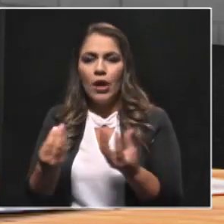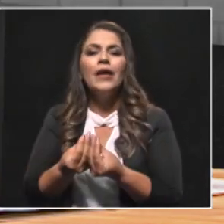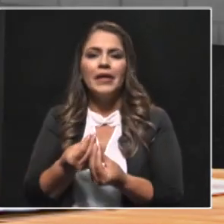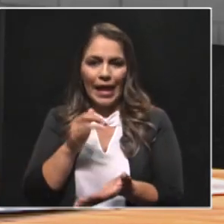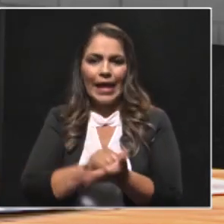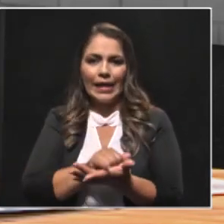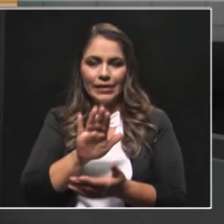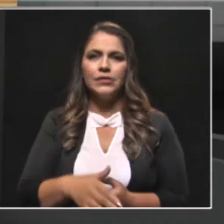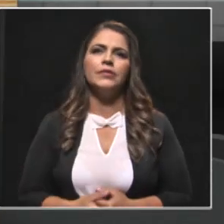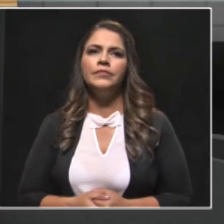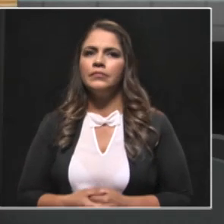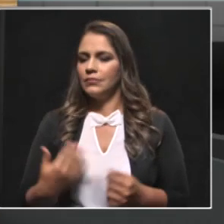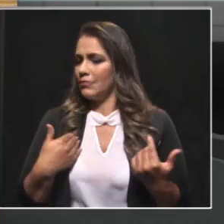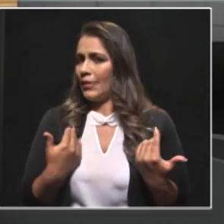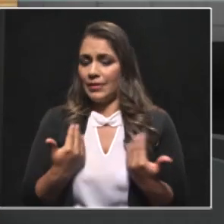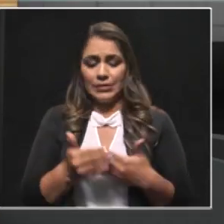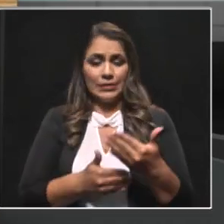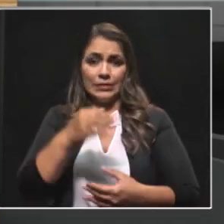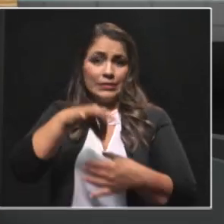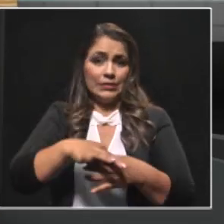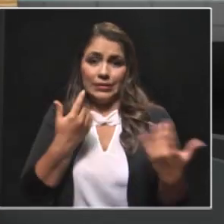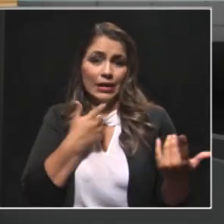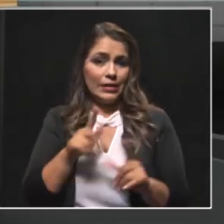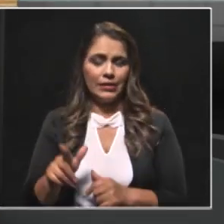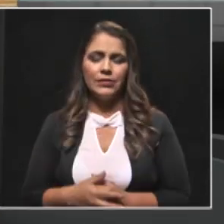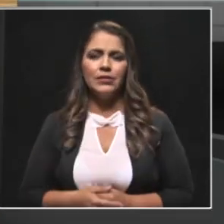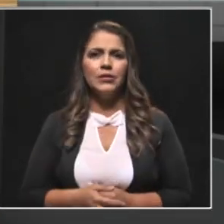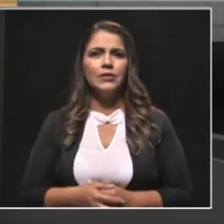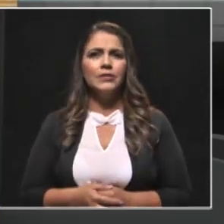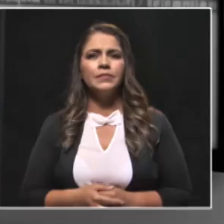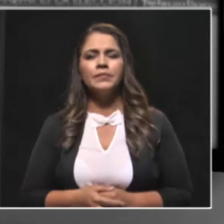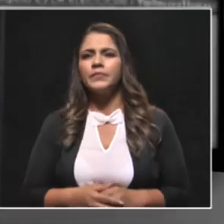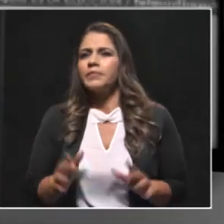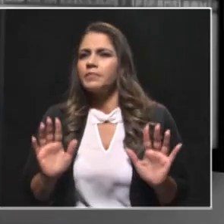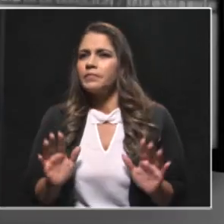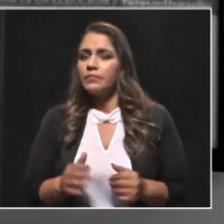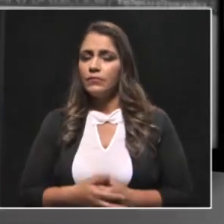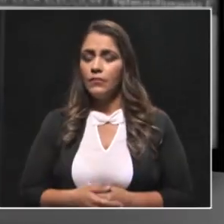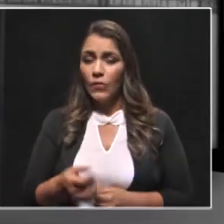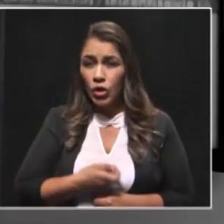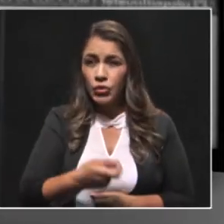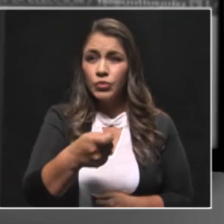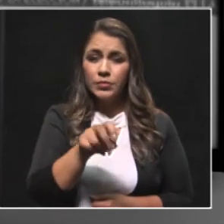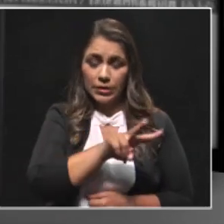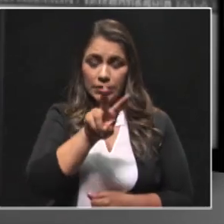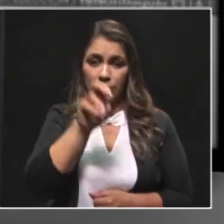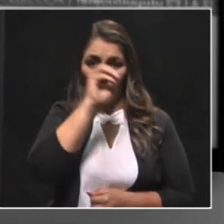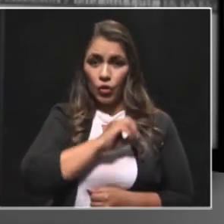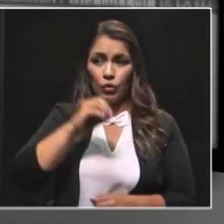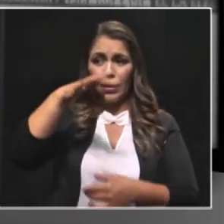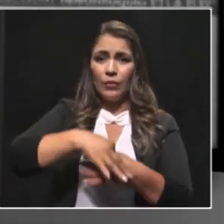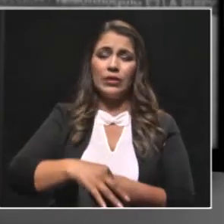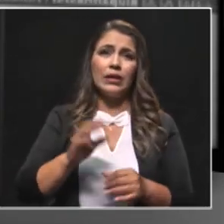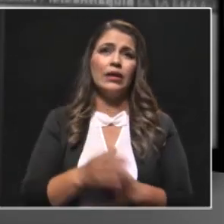de ciudadanos. O sea, ya estamos en elecciones. La idea es que uno no sienta que es un peso votar el 27 de octubre, me queda 3 horas